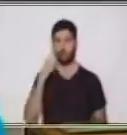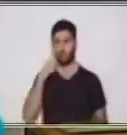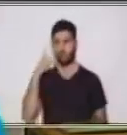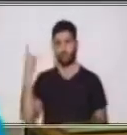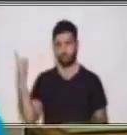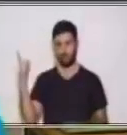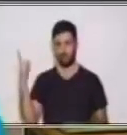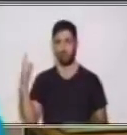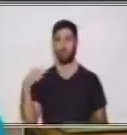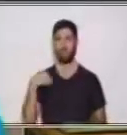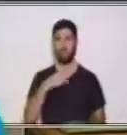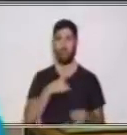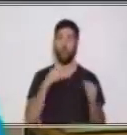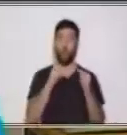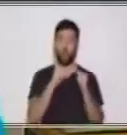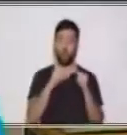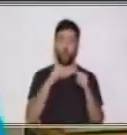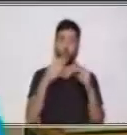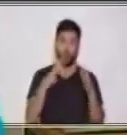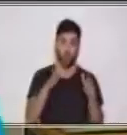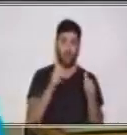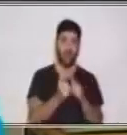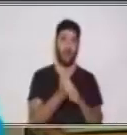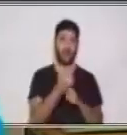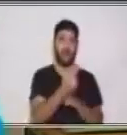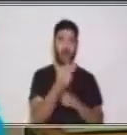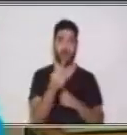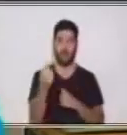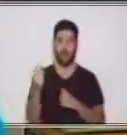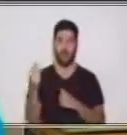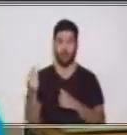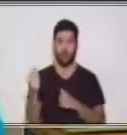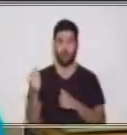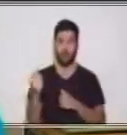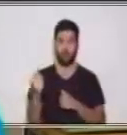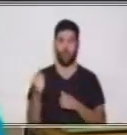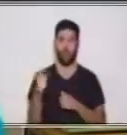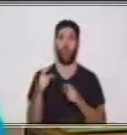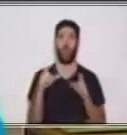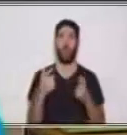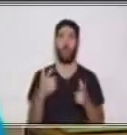Ahora que nosotros ya conocemos cómo se llama cada uno de los triángulos,